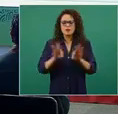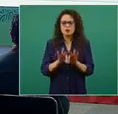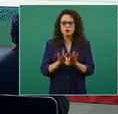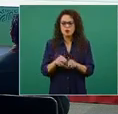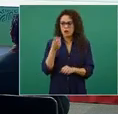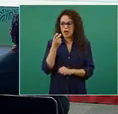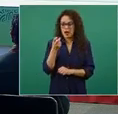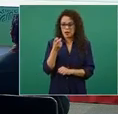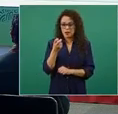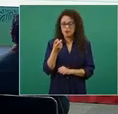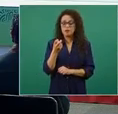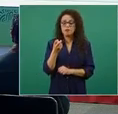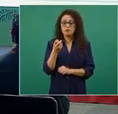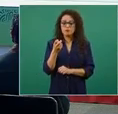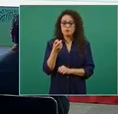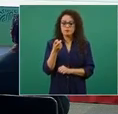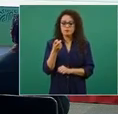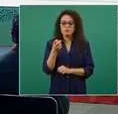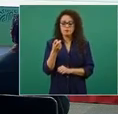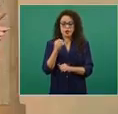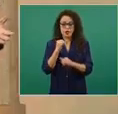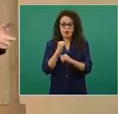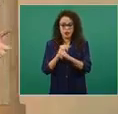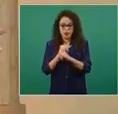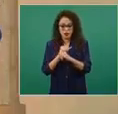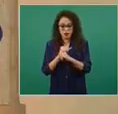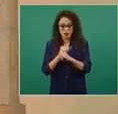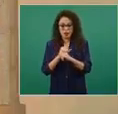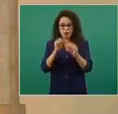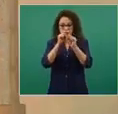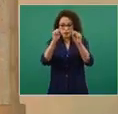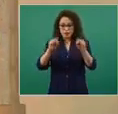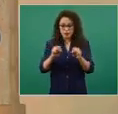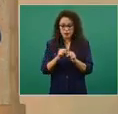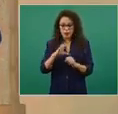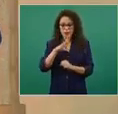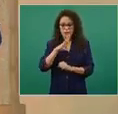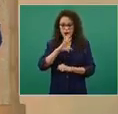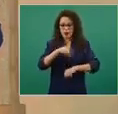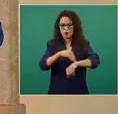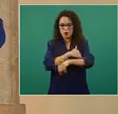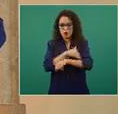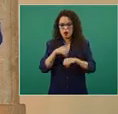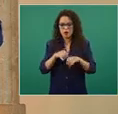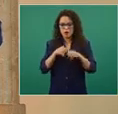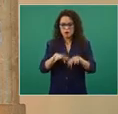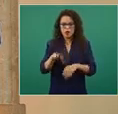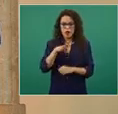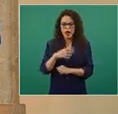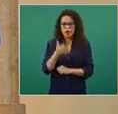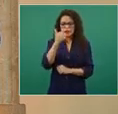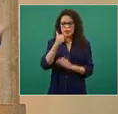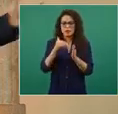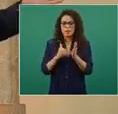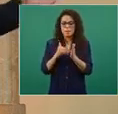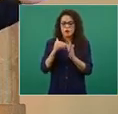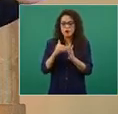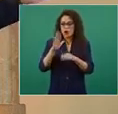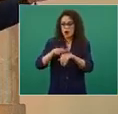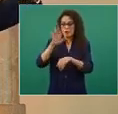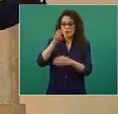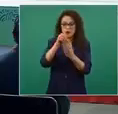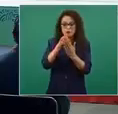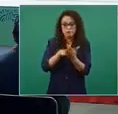de una plataforma electrónica, de un sistema de información, ya tenemos más de 6 millones de registros